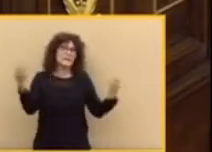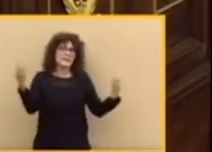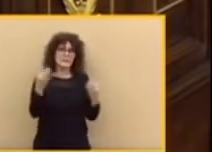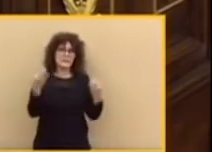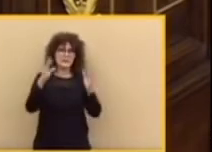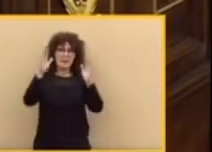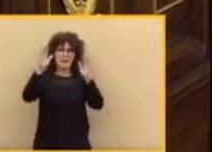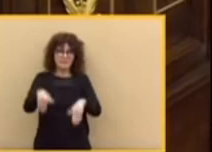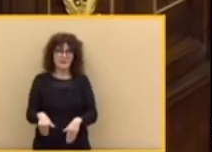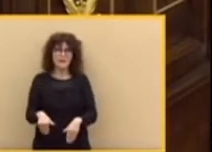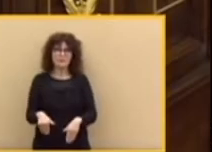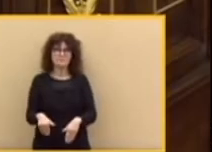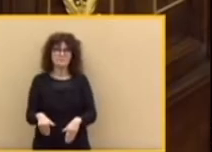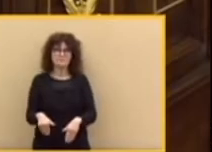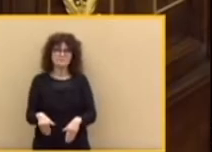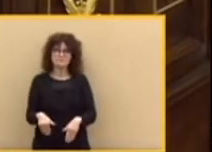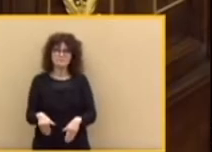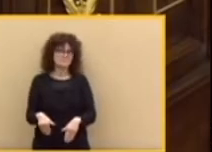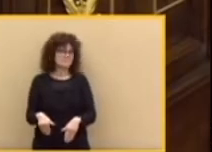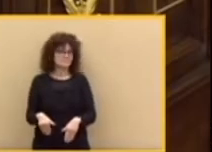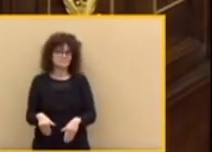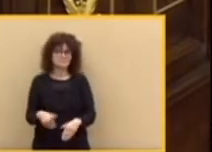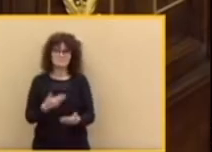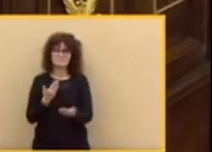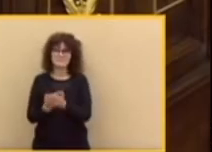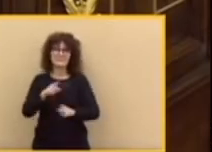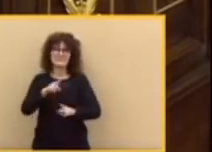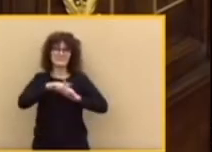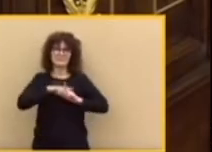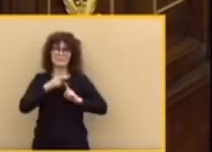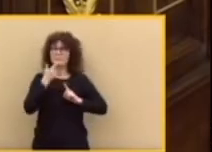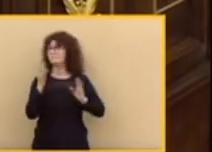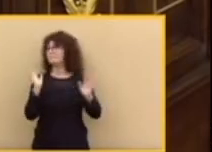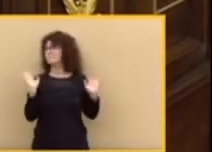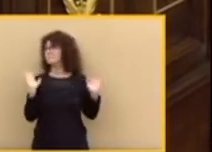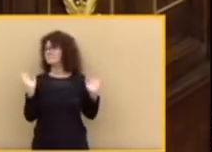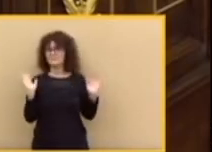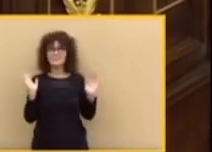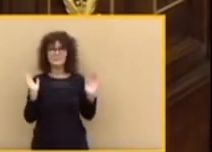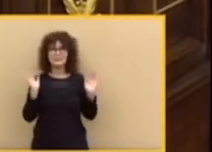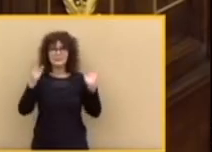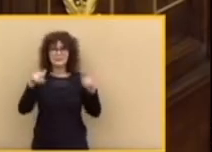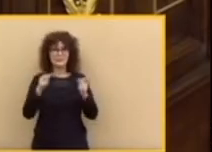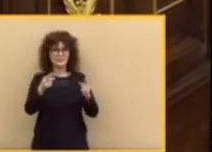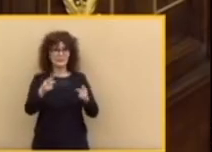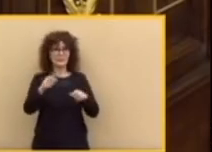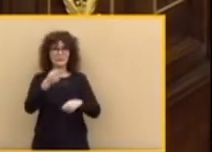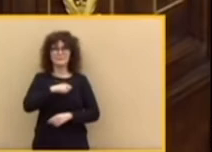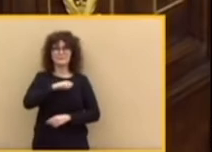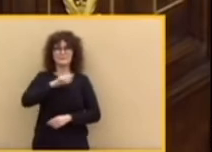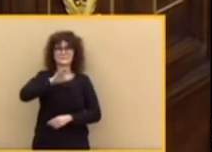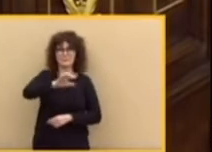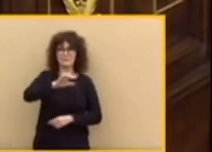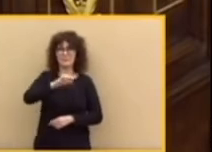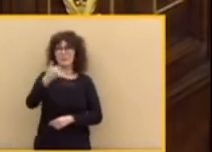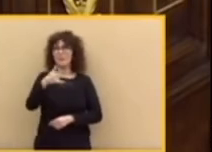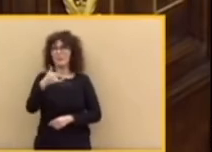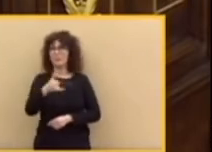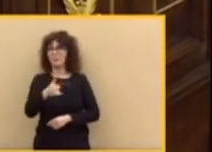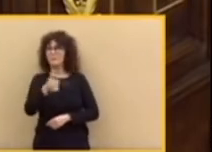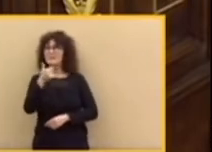reclamaban sacrificios y usted acabó debilitando a españa solo para parlamentar ahora que lamenta esa debilidad